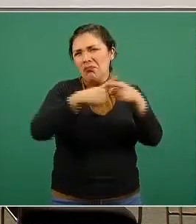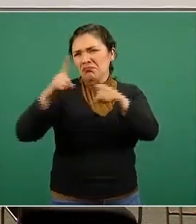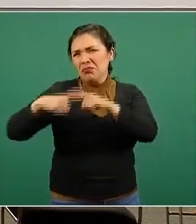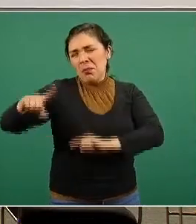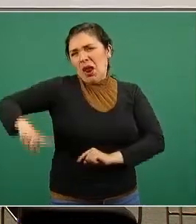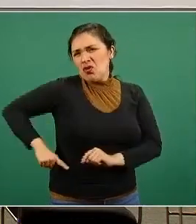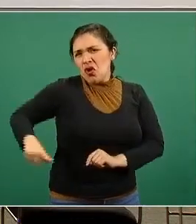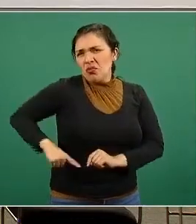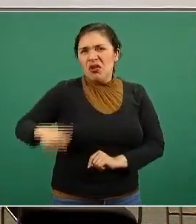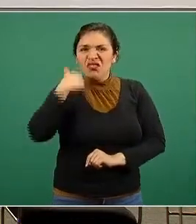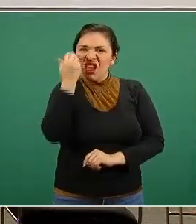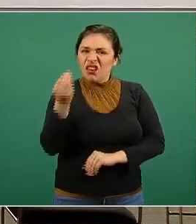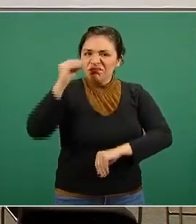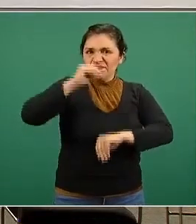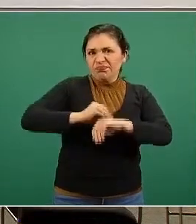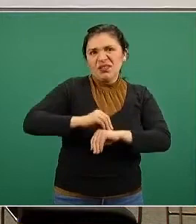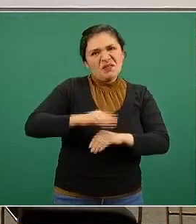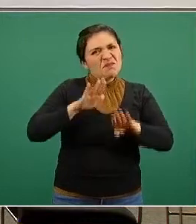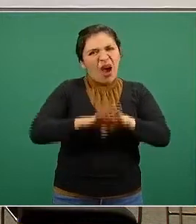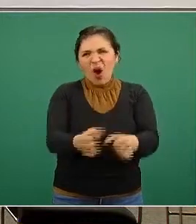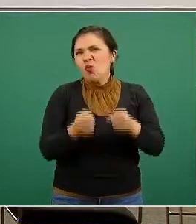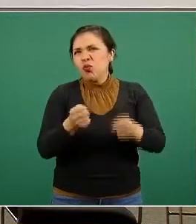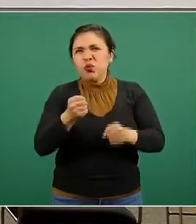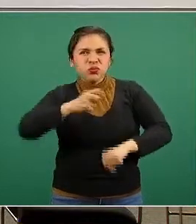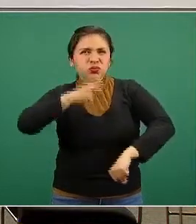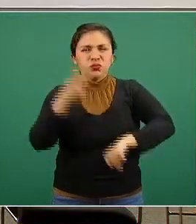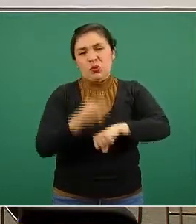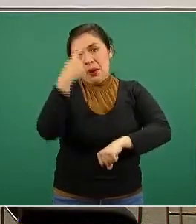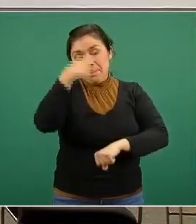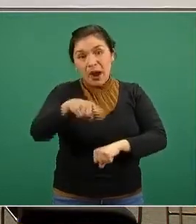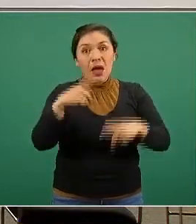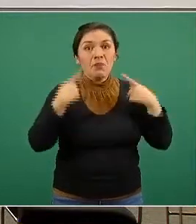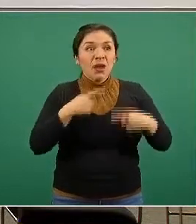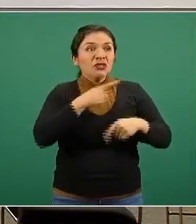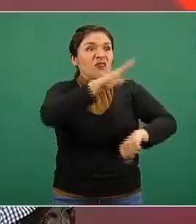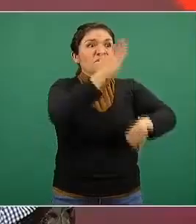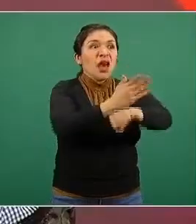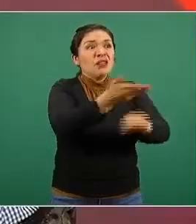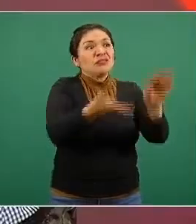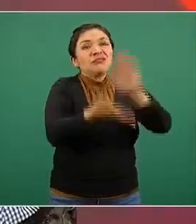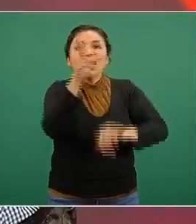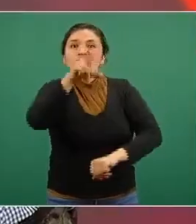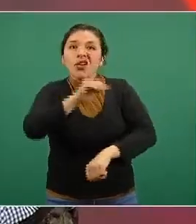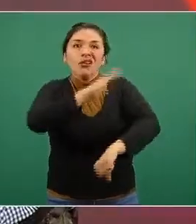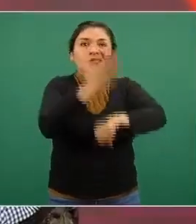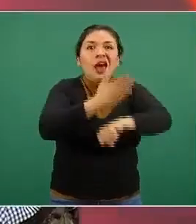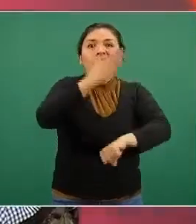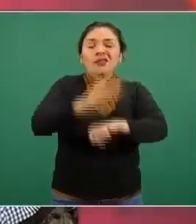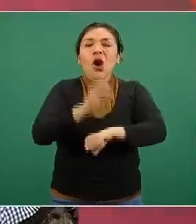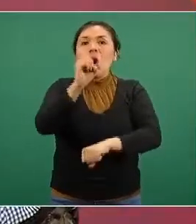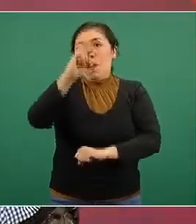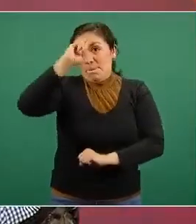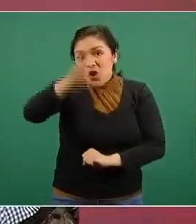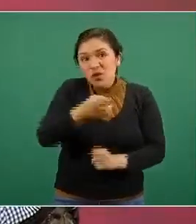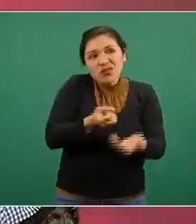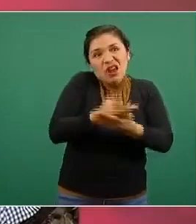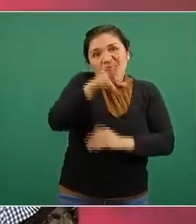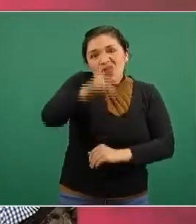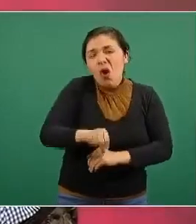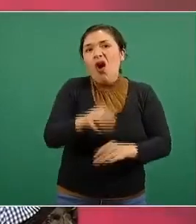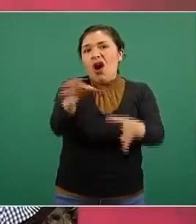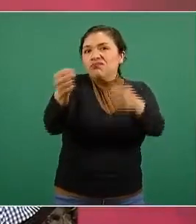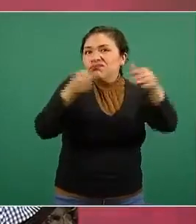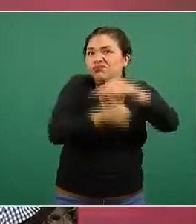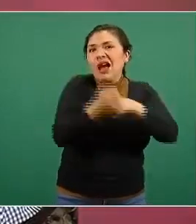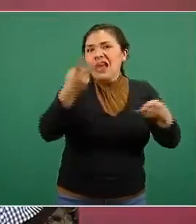de gobierno que en su momento vayan dirigidas directamente a sancionar o limitar las libertades o los